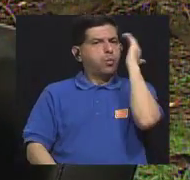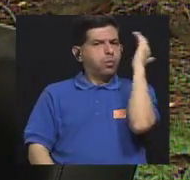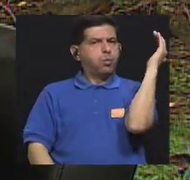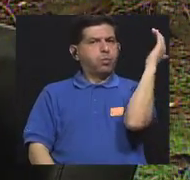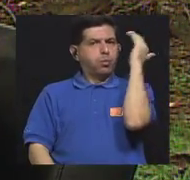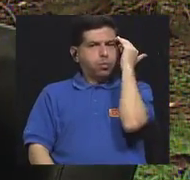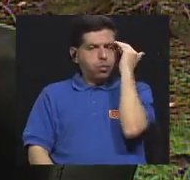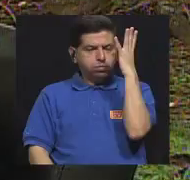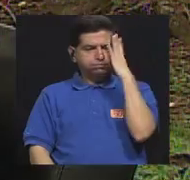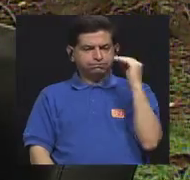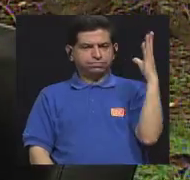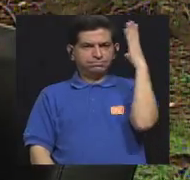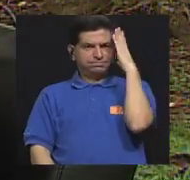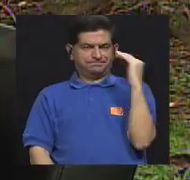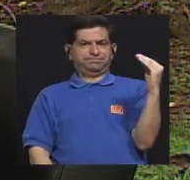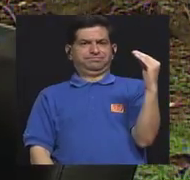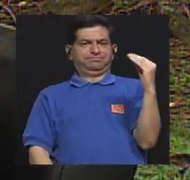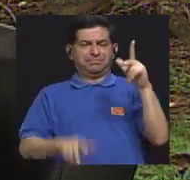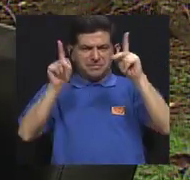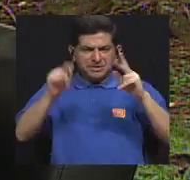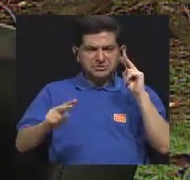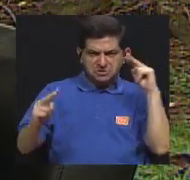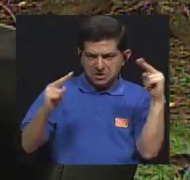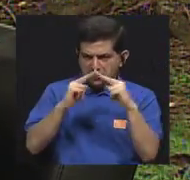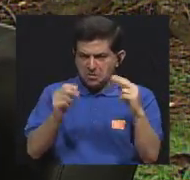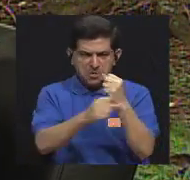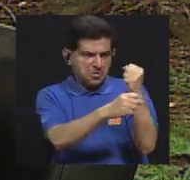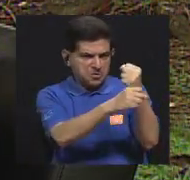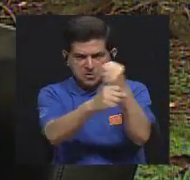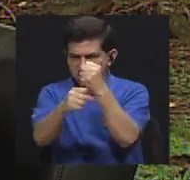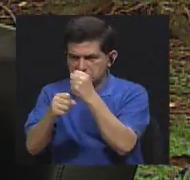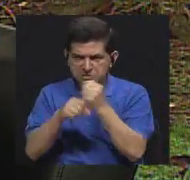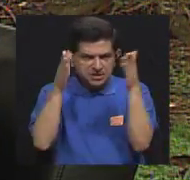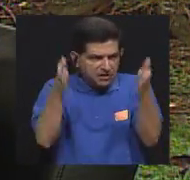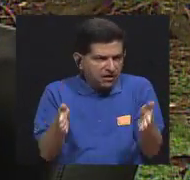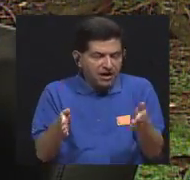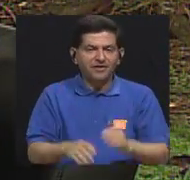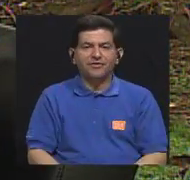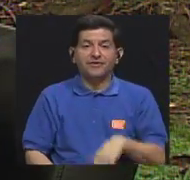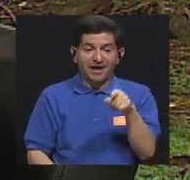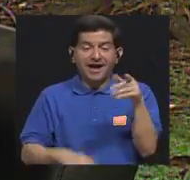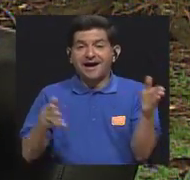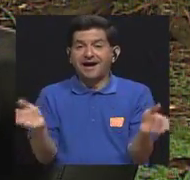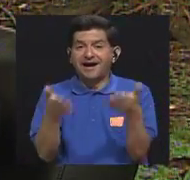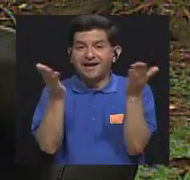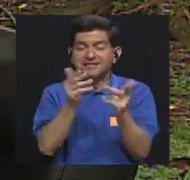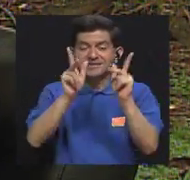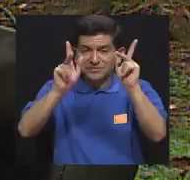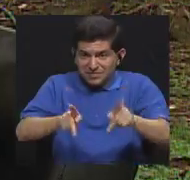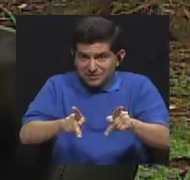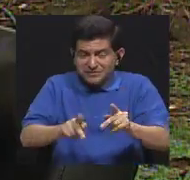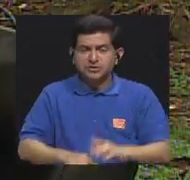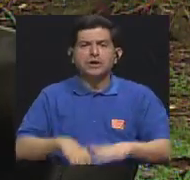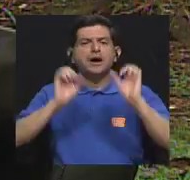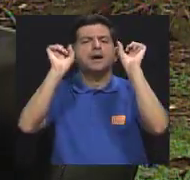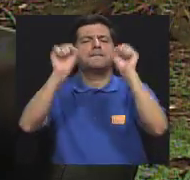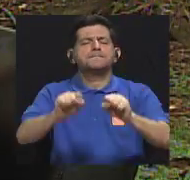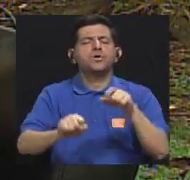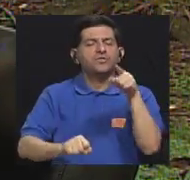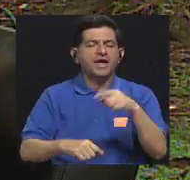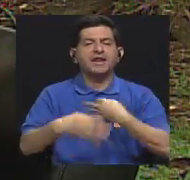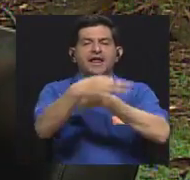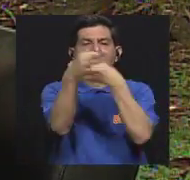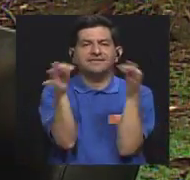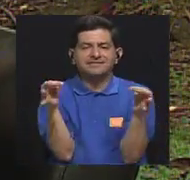tiene más conocimiento, más experiencia, conoce a los empleados. Y por lo tanto, un aliciente para ese empleado sería